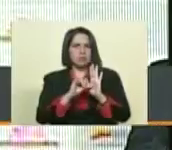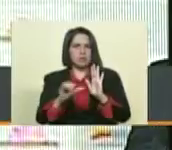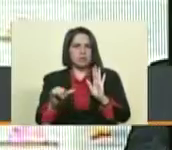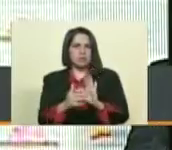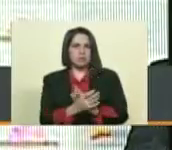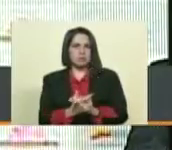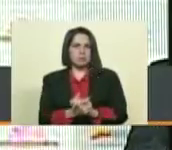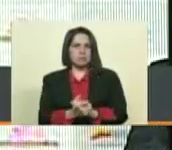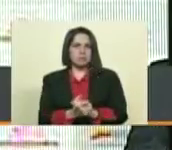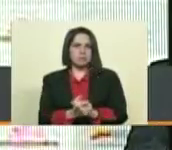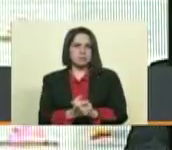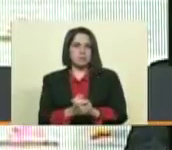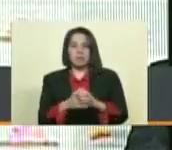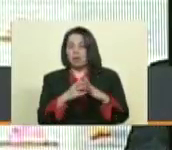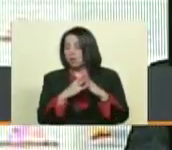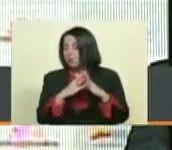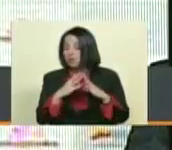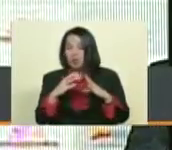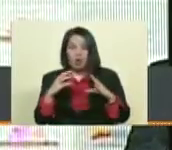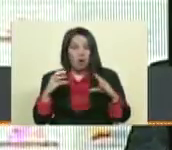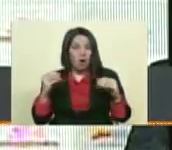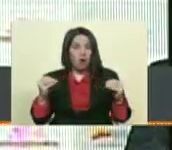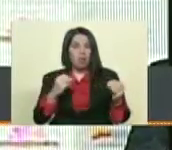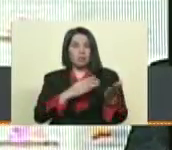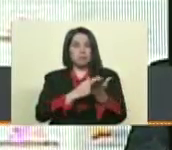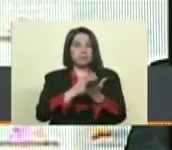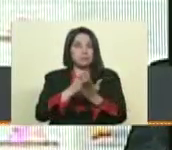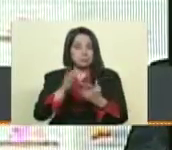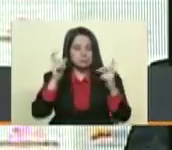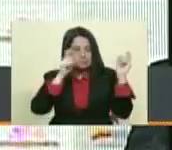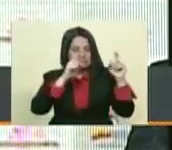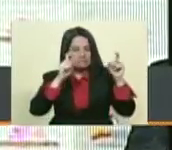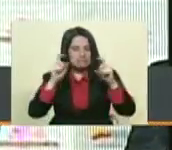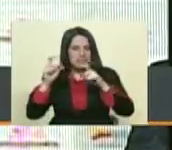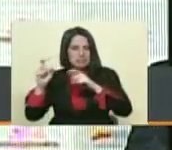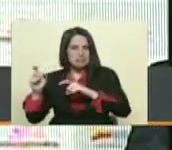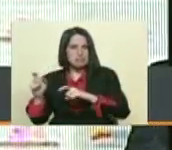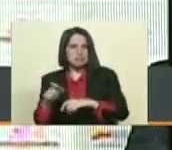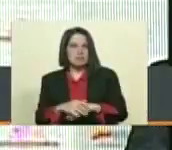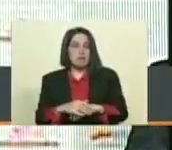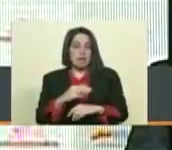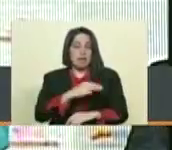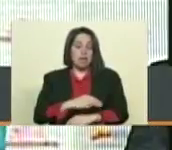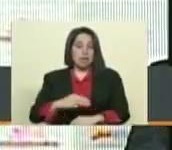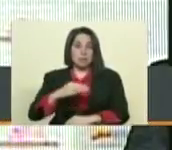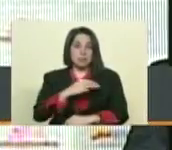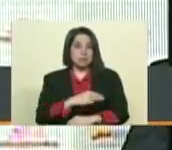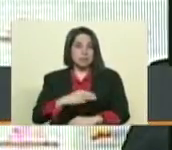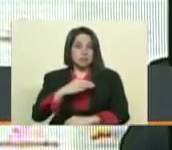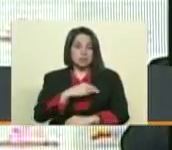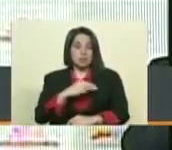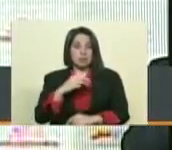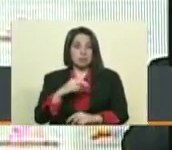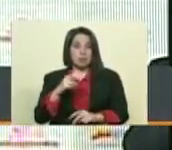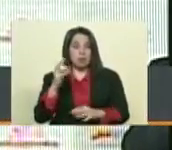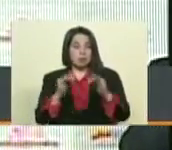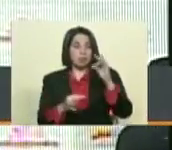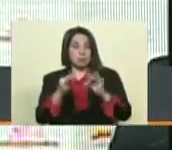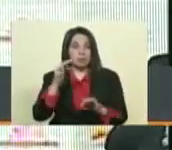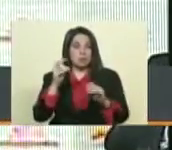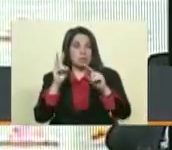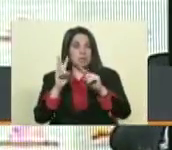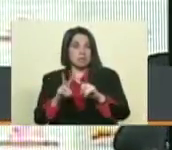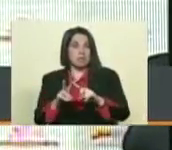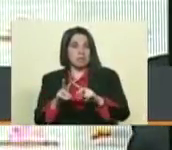bueno, toda su orientación en relación a esta tremenda misión que tenemos, la gran misión justicia socialista.